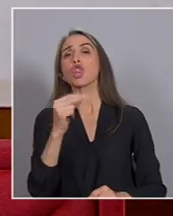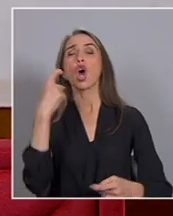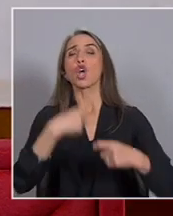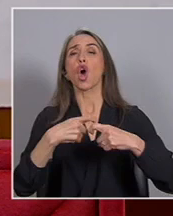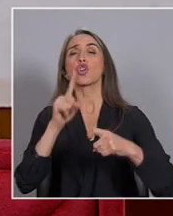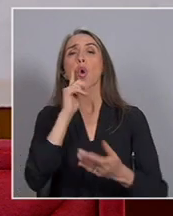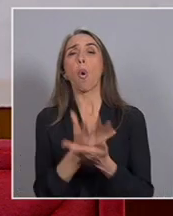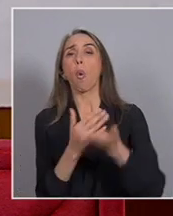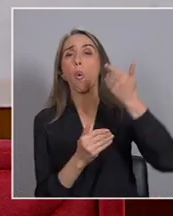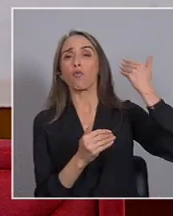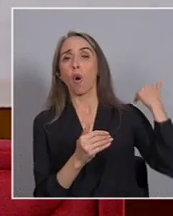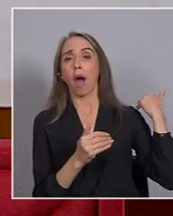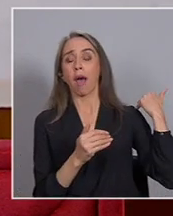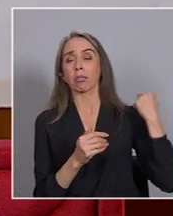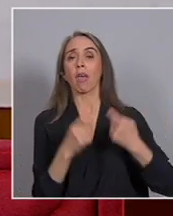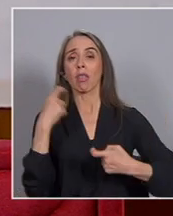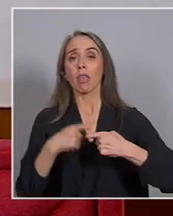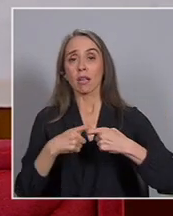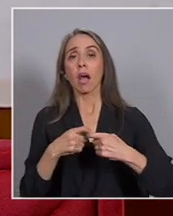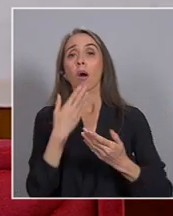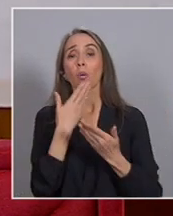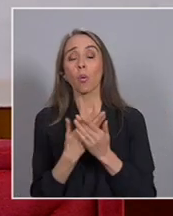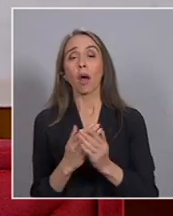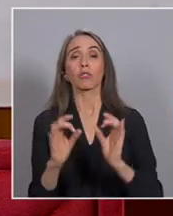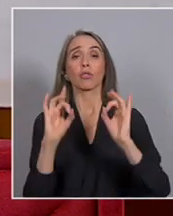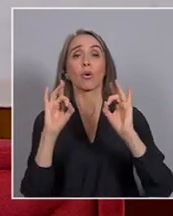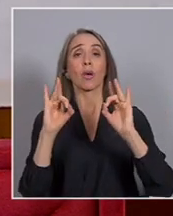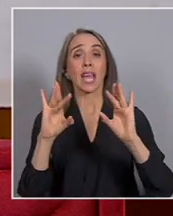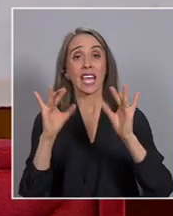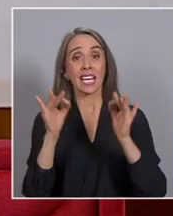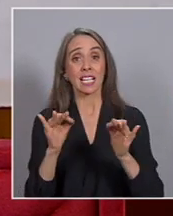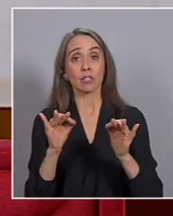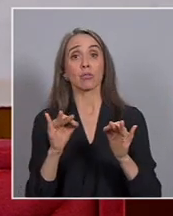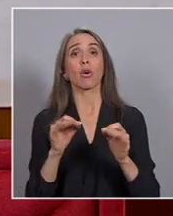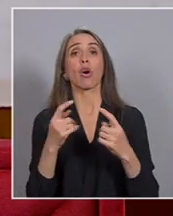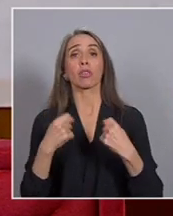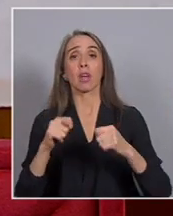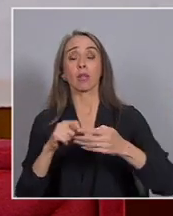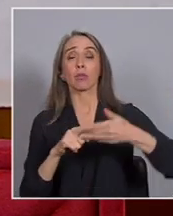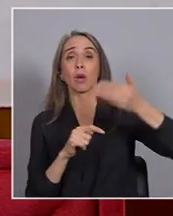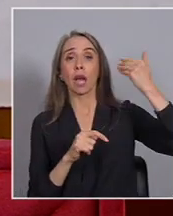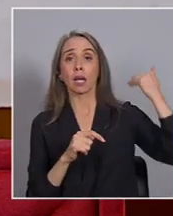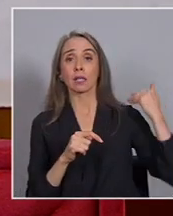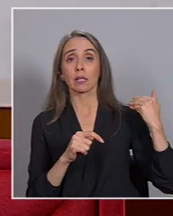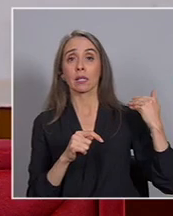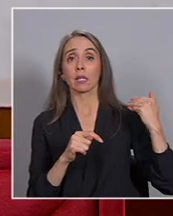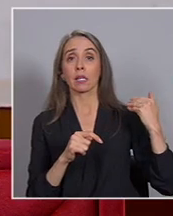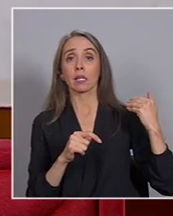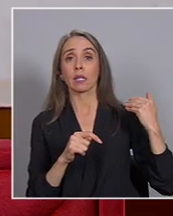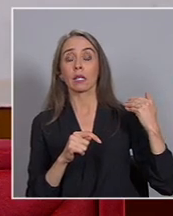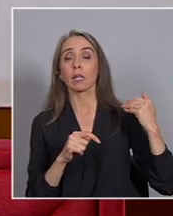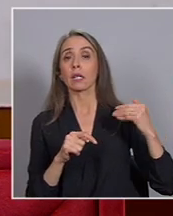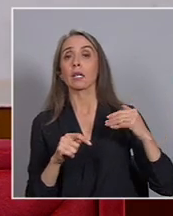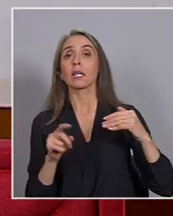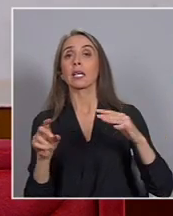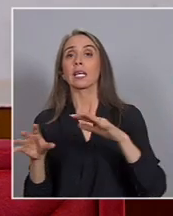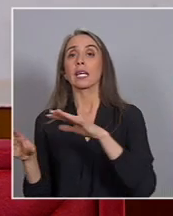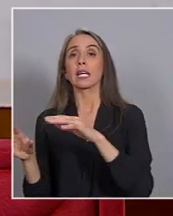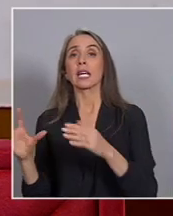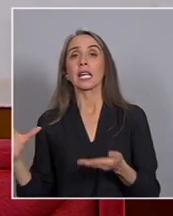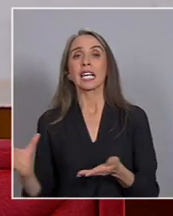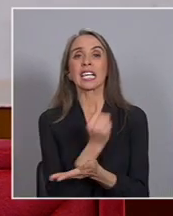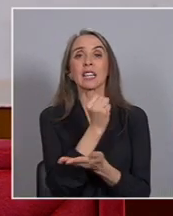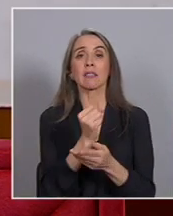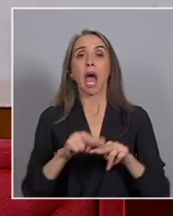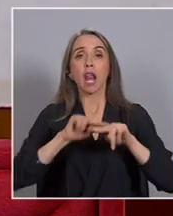Porque cuando suceden hechos, como cuando se intentó quitar los recursos del Museo de la Memoria en la discusión de